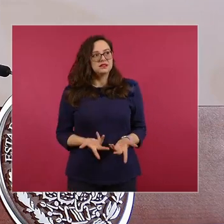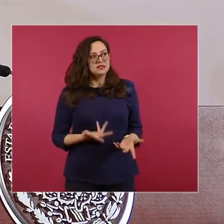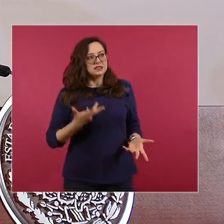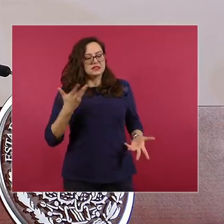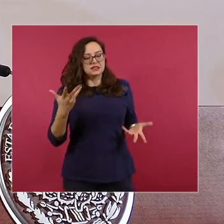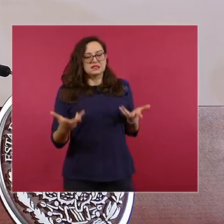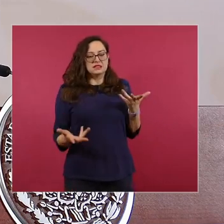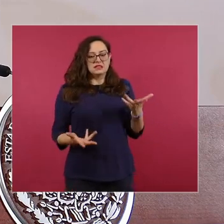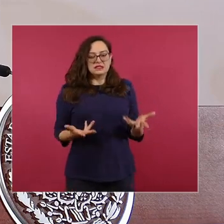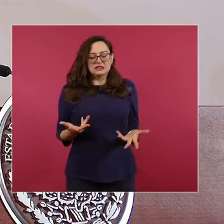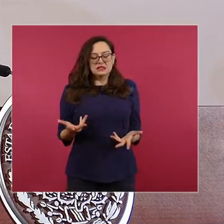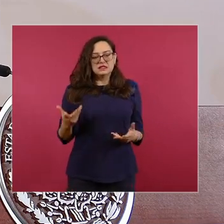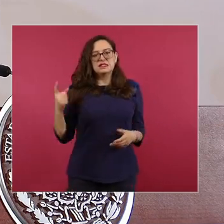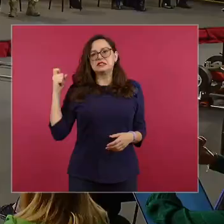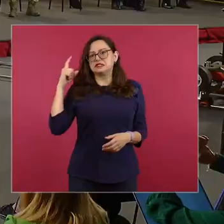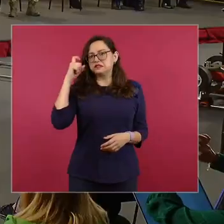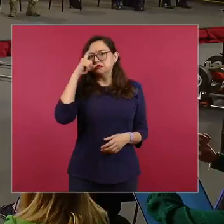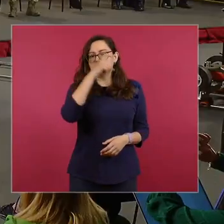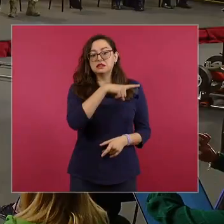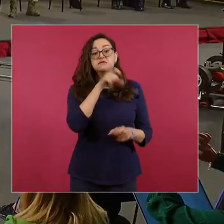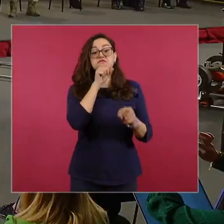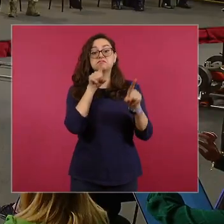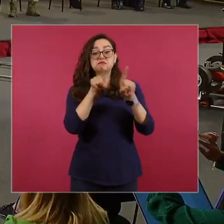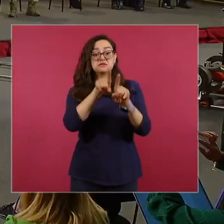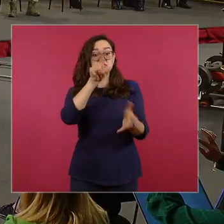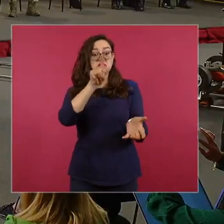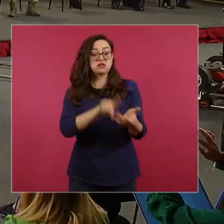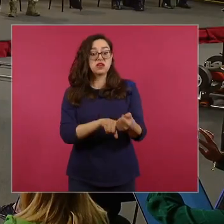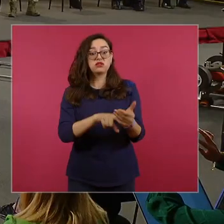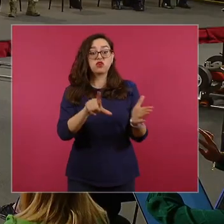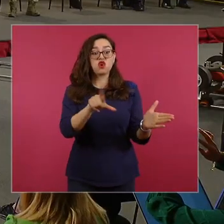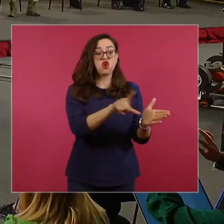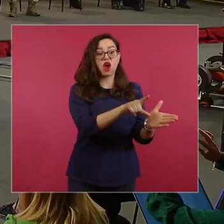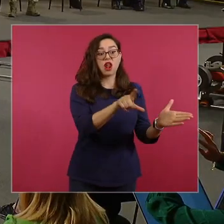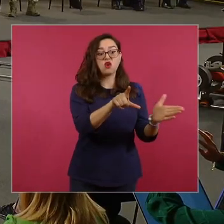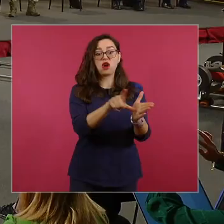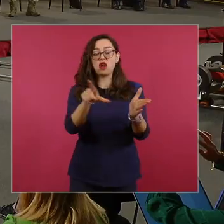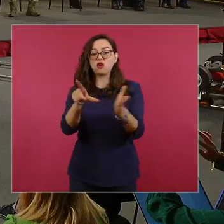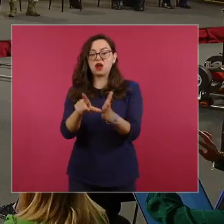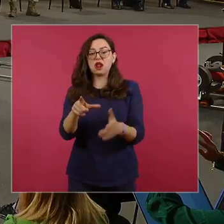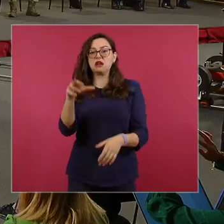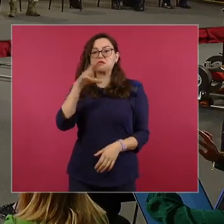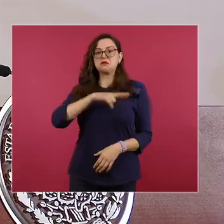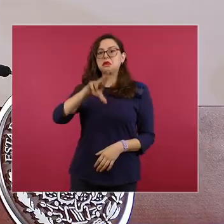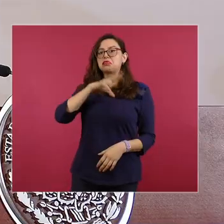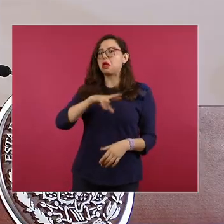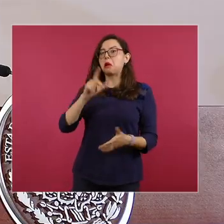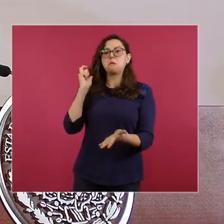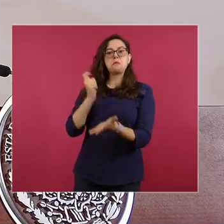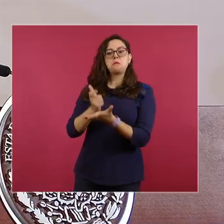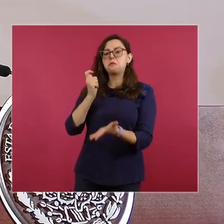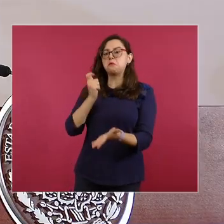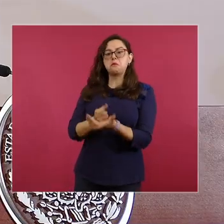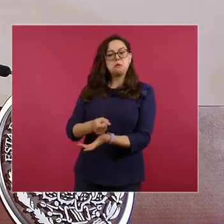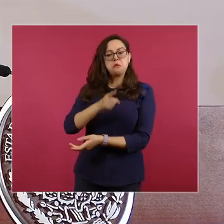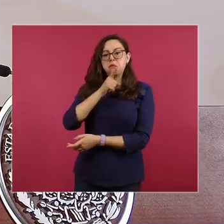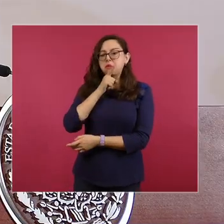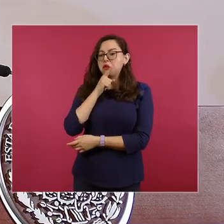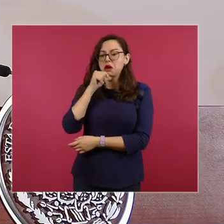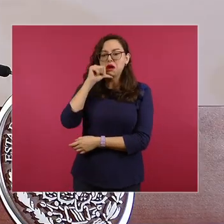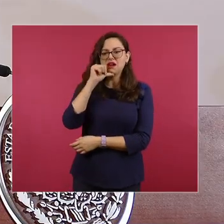una fuerte acumulación de adeudos impactando negativamente las finanzas del aeropuerto, toleradas de